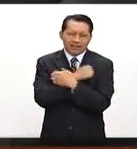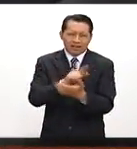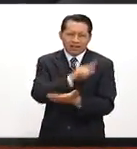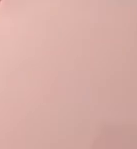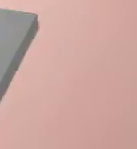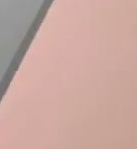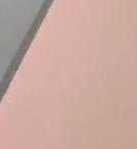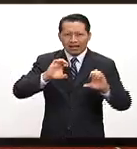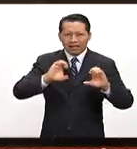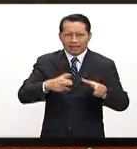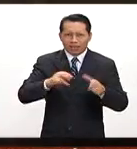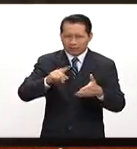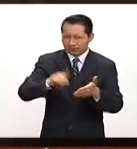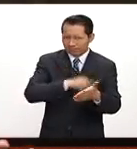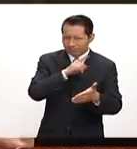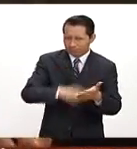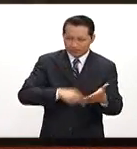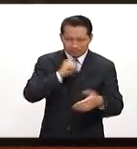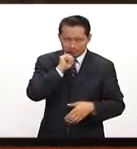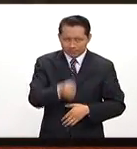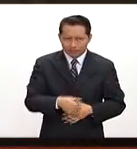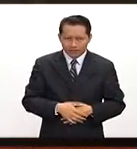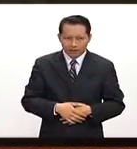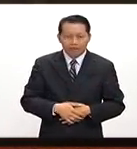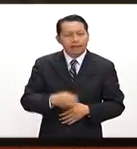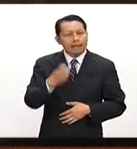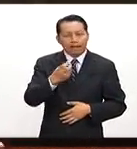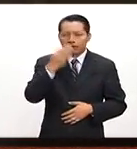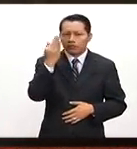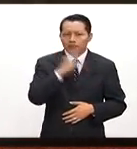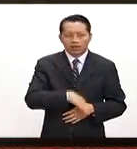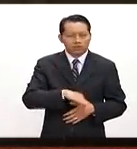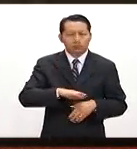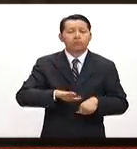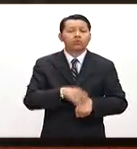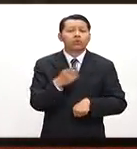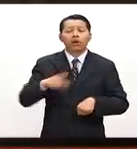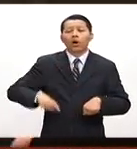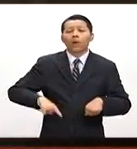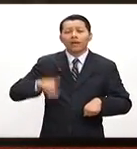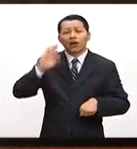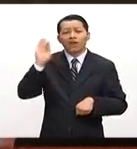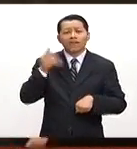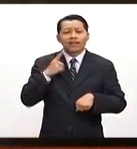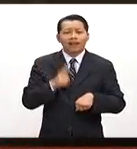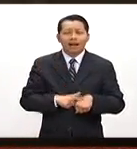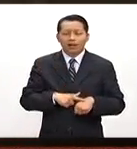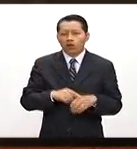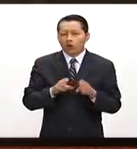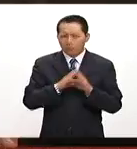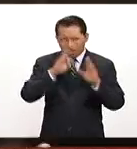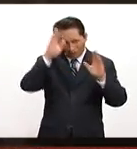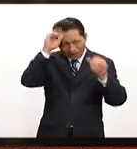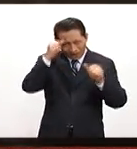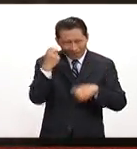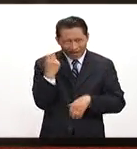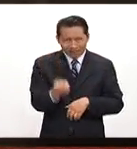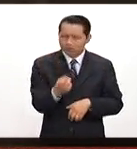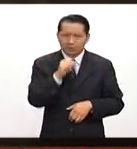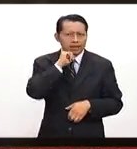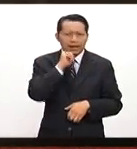Chiapas. Es absolutamente falso. El gobierno federal no ha hecho ningún acuerdo de ese tipo, ni lo va a